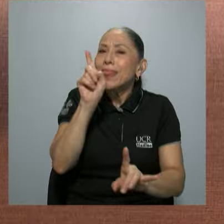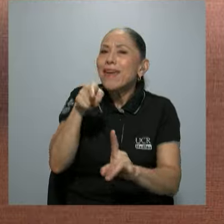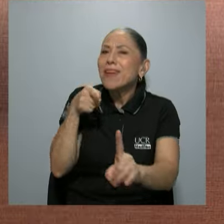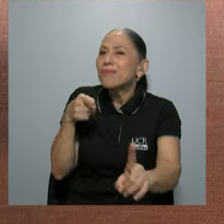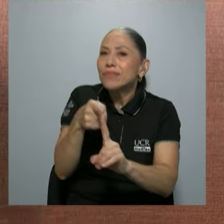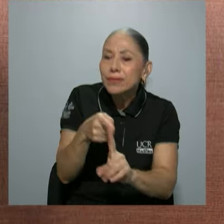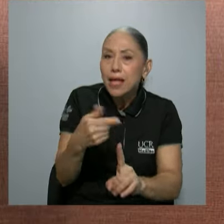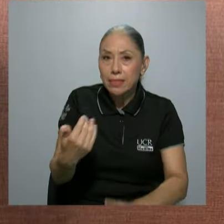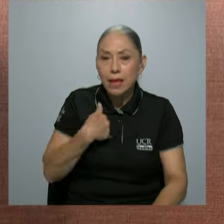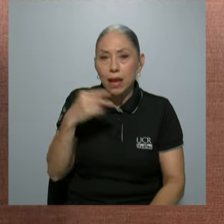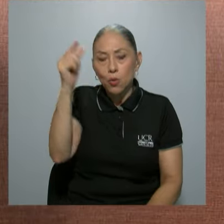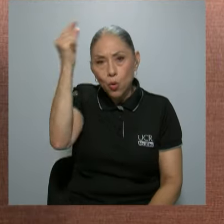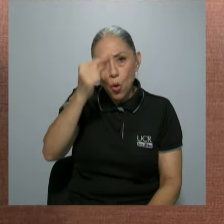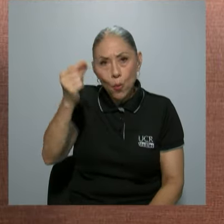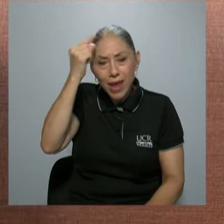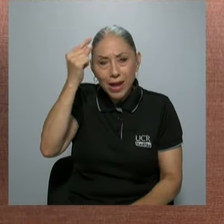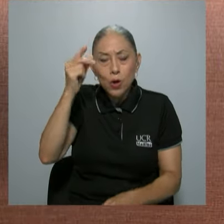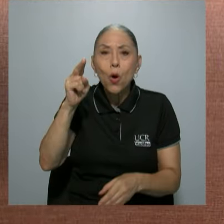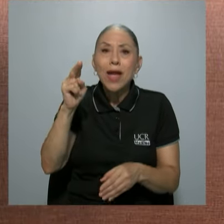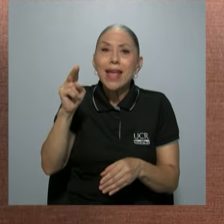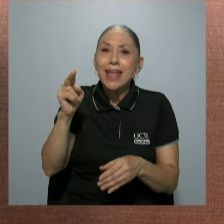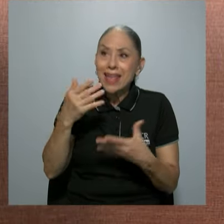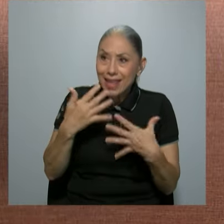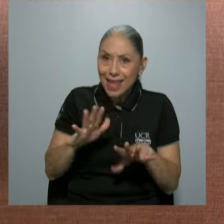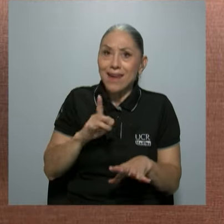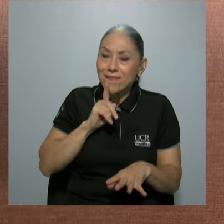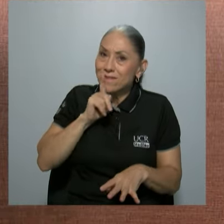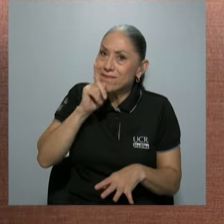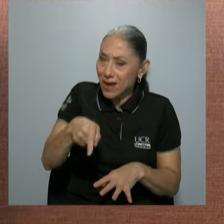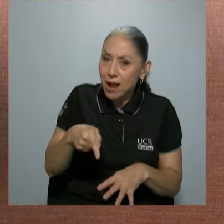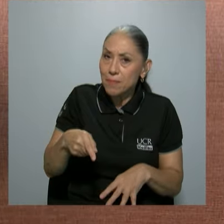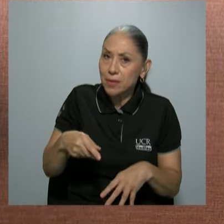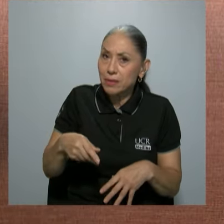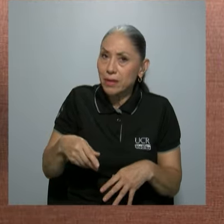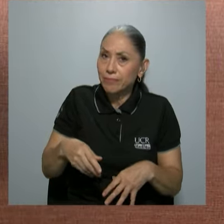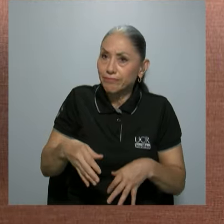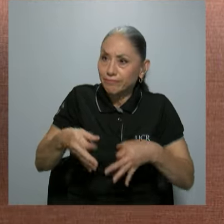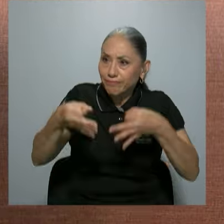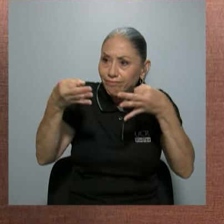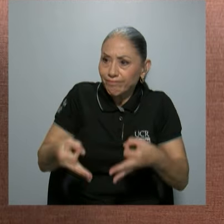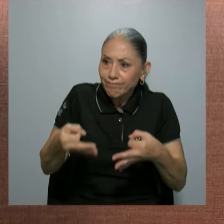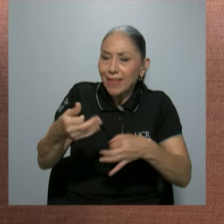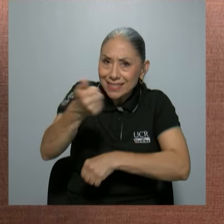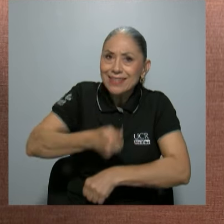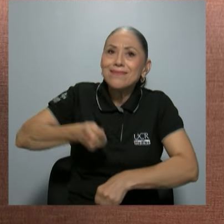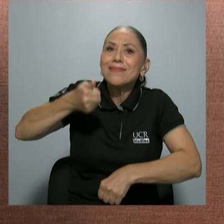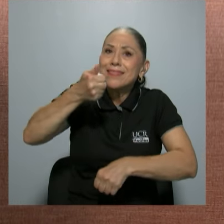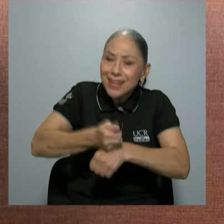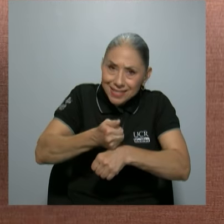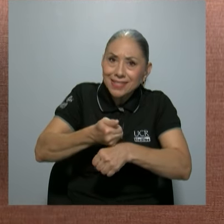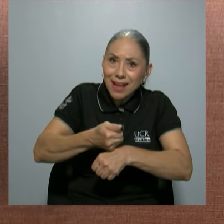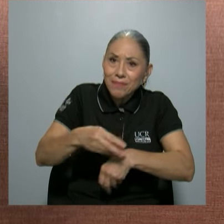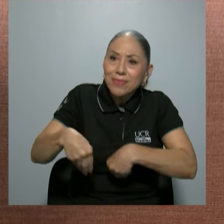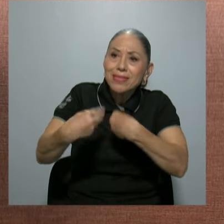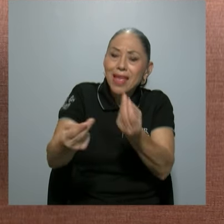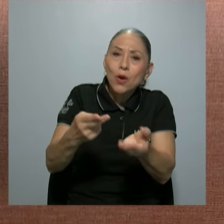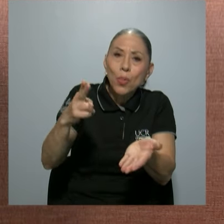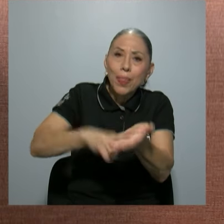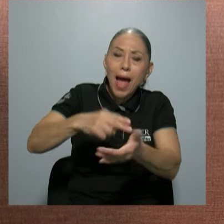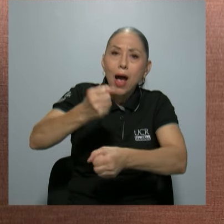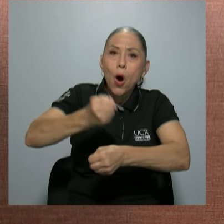gobierno que ejecute y conceda o concesione esa obra pública de